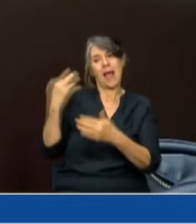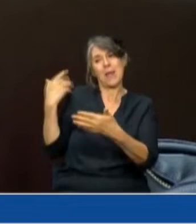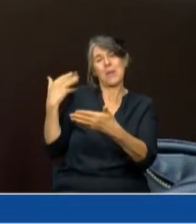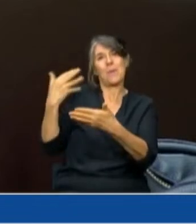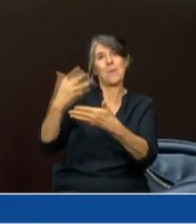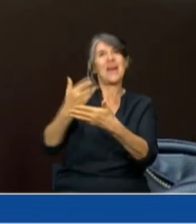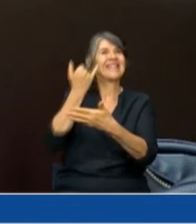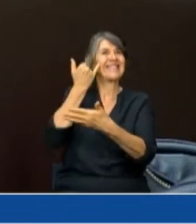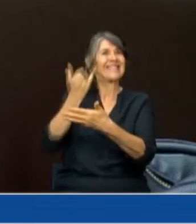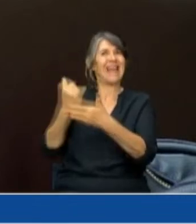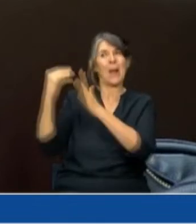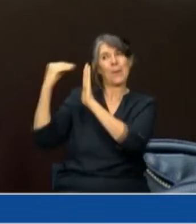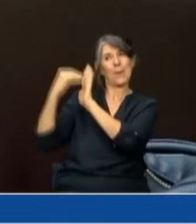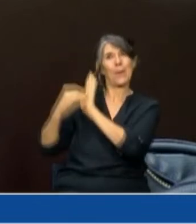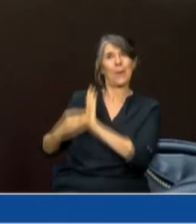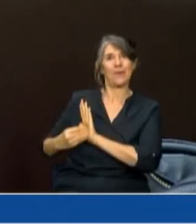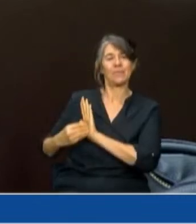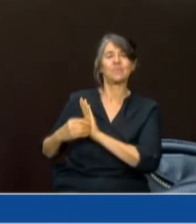se implementaron.